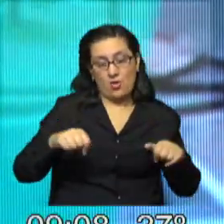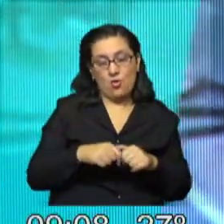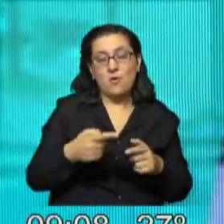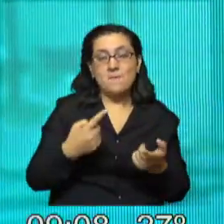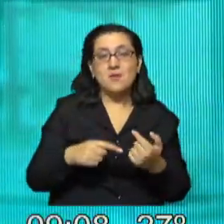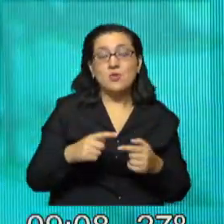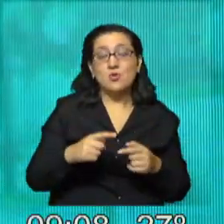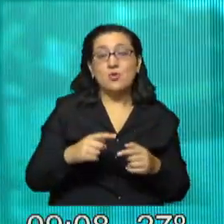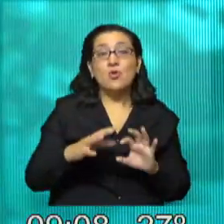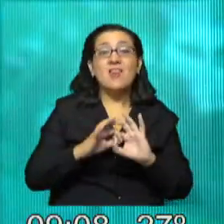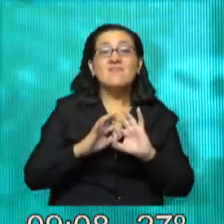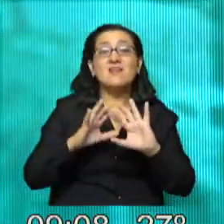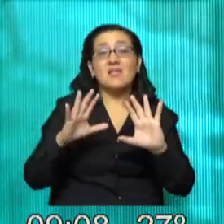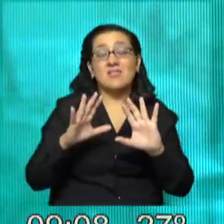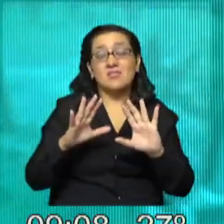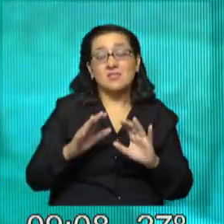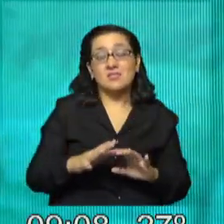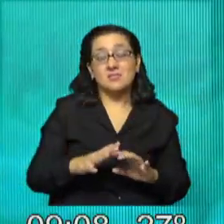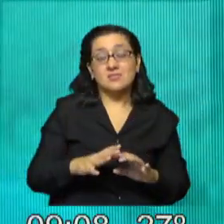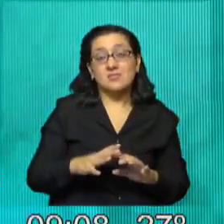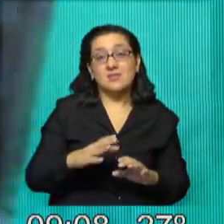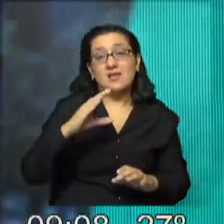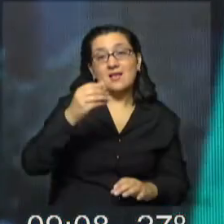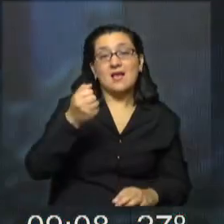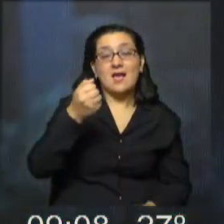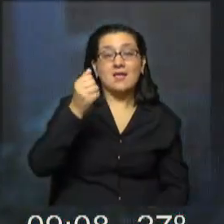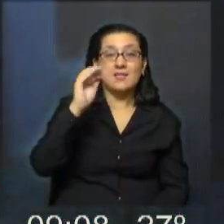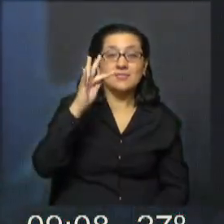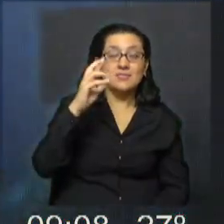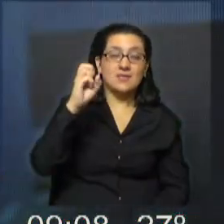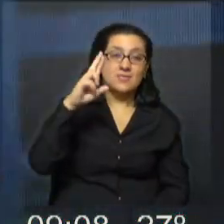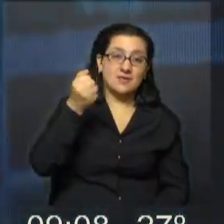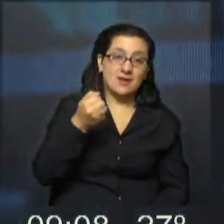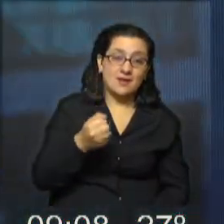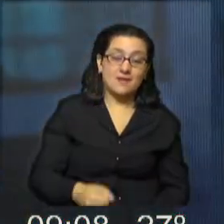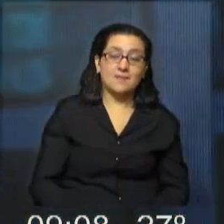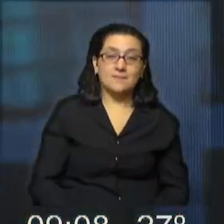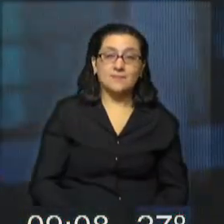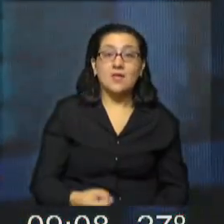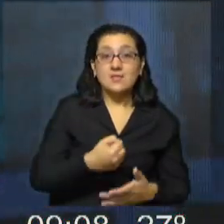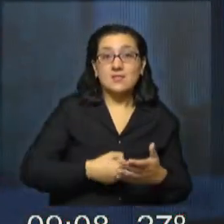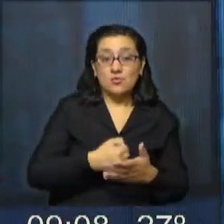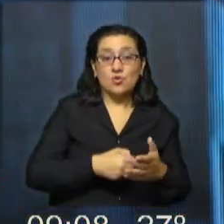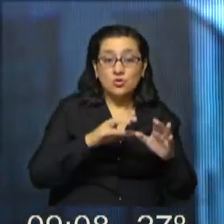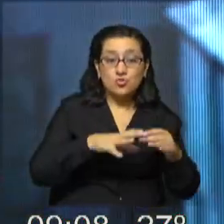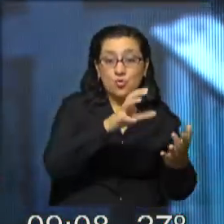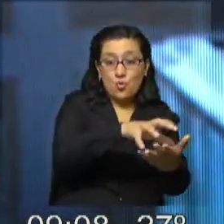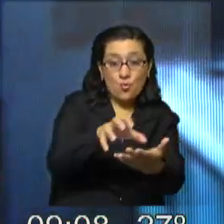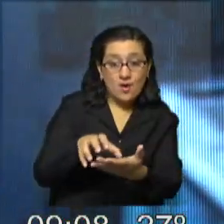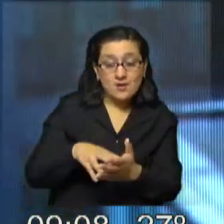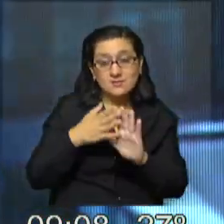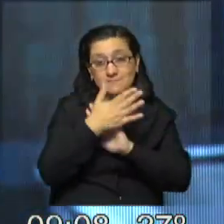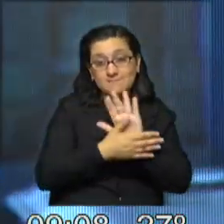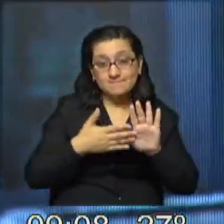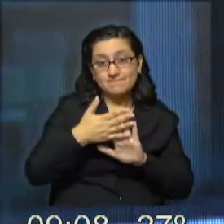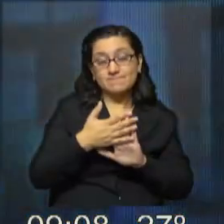acuerdo a su libertad de cátedra, de acuerdo a los contenidos por los cuales se formaron y tratando de que en cada rincón del país, se venga o no